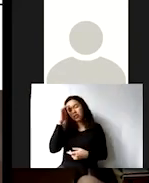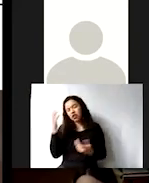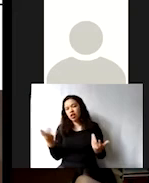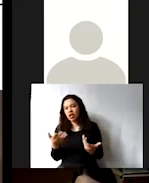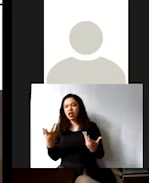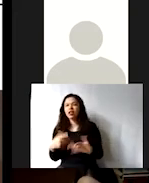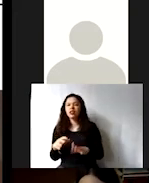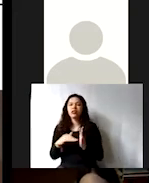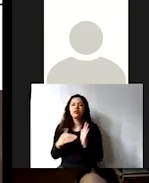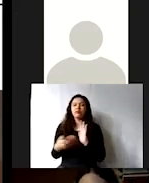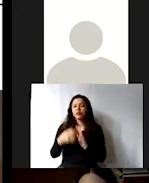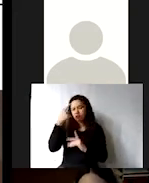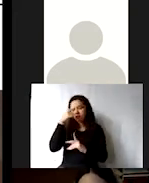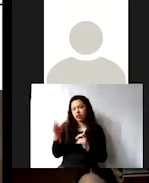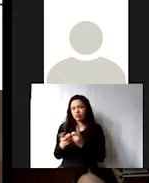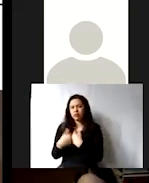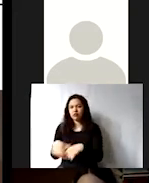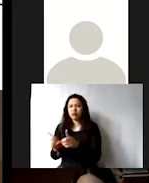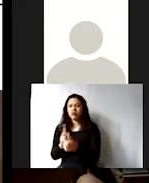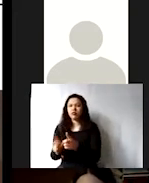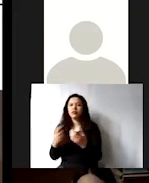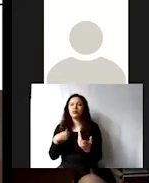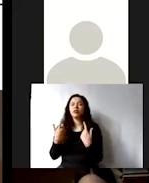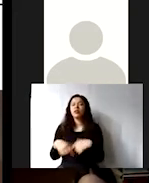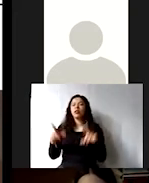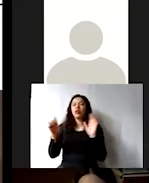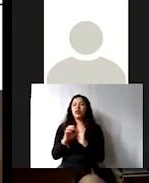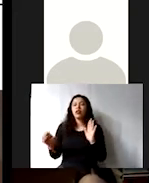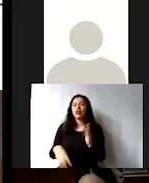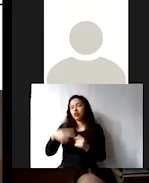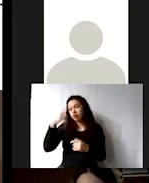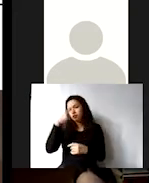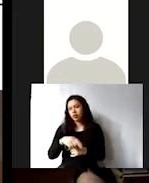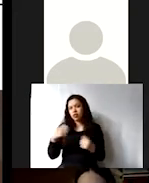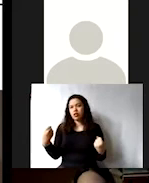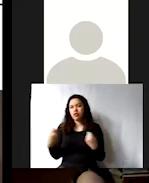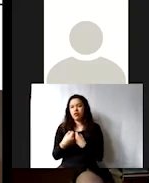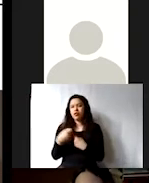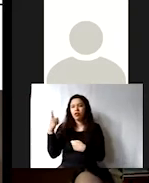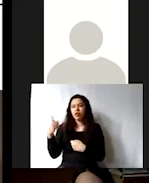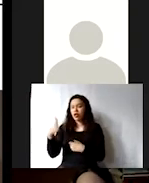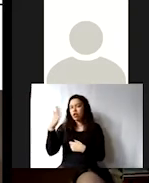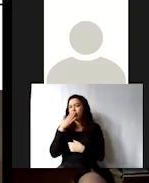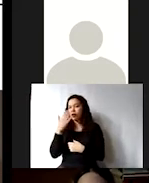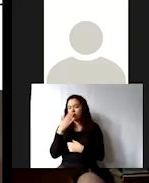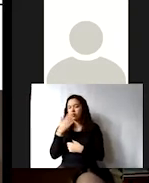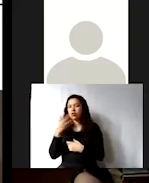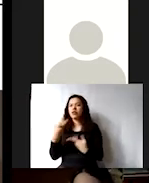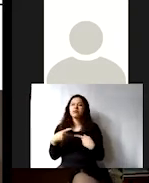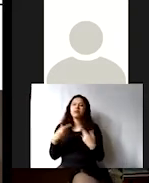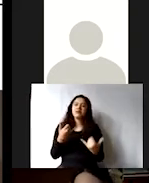estrategia de socialización. Aquí les puse este ejemplito de Grameen de la Frontera en Sonora. Hay quien hace juegos, hay quien